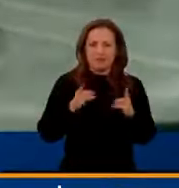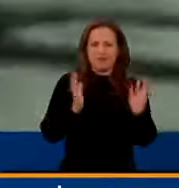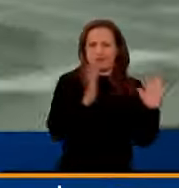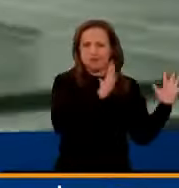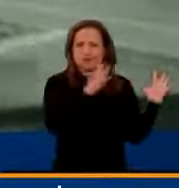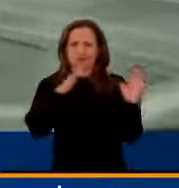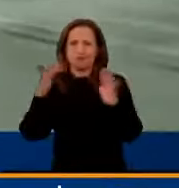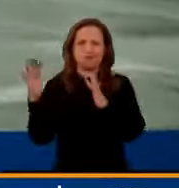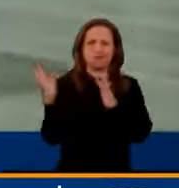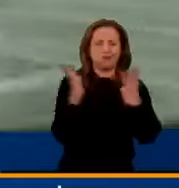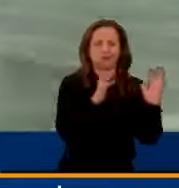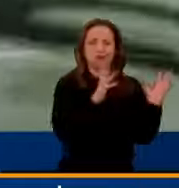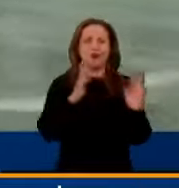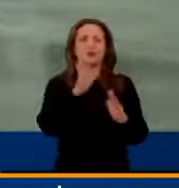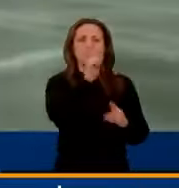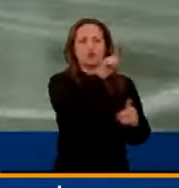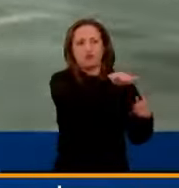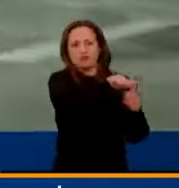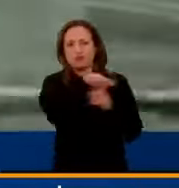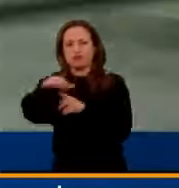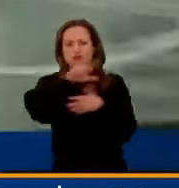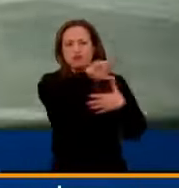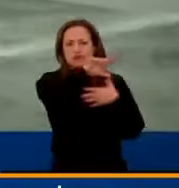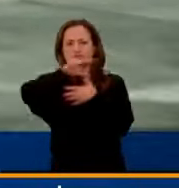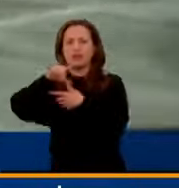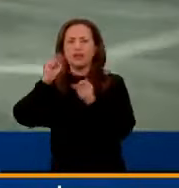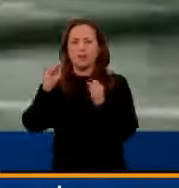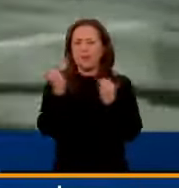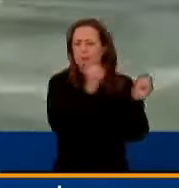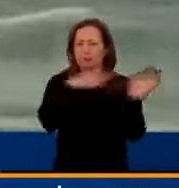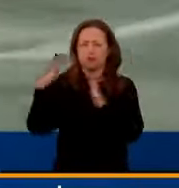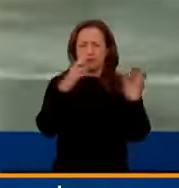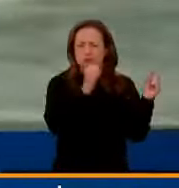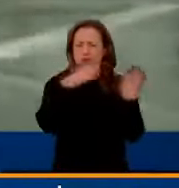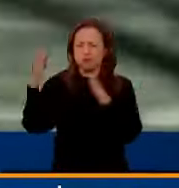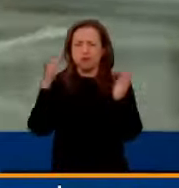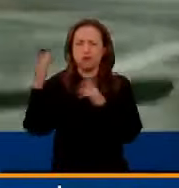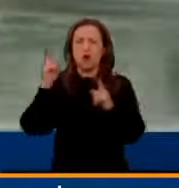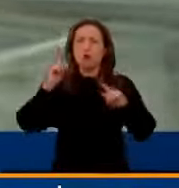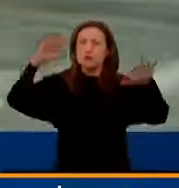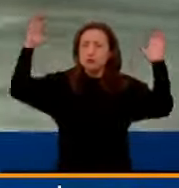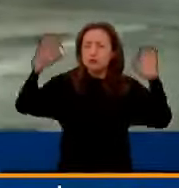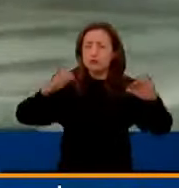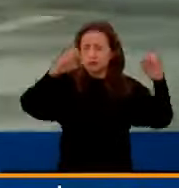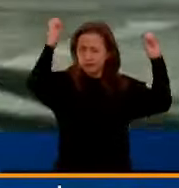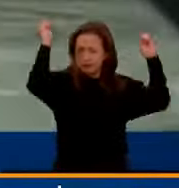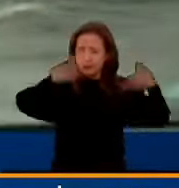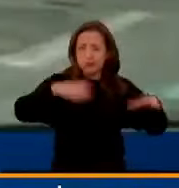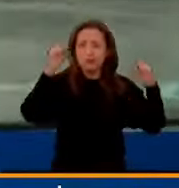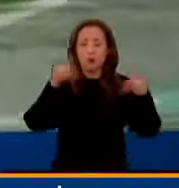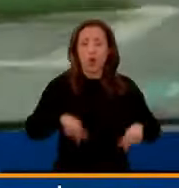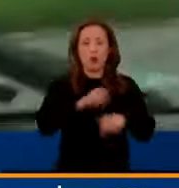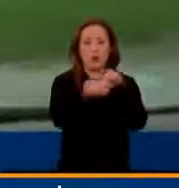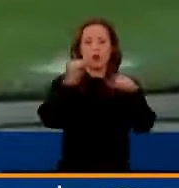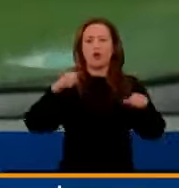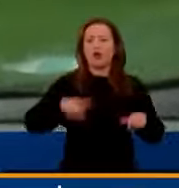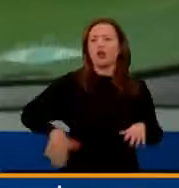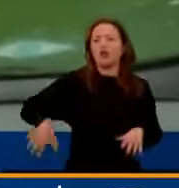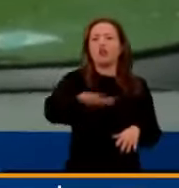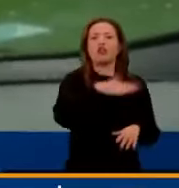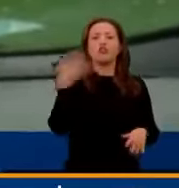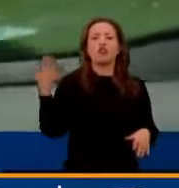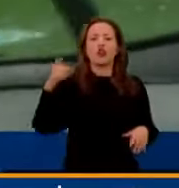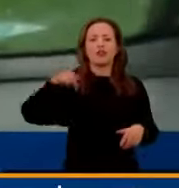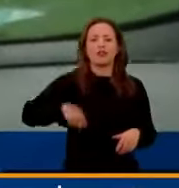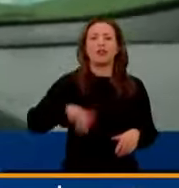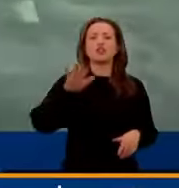de Milton y las fuertes ráfagas también de lluvia. Mucha lluvia ahora en la mañana. Yo los saludo desde inmediaciones